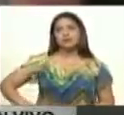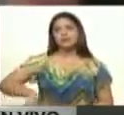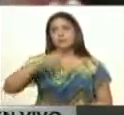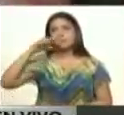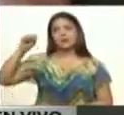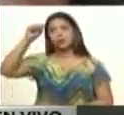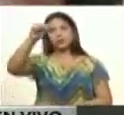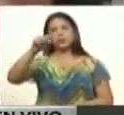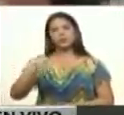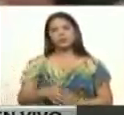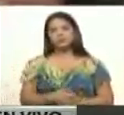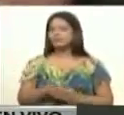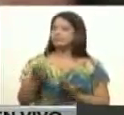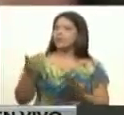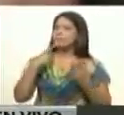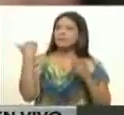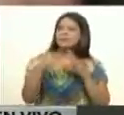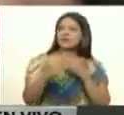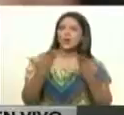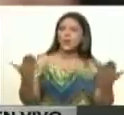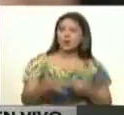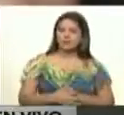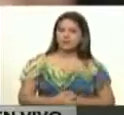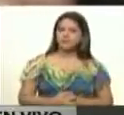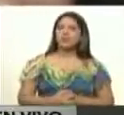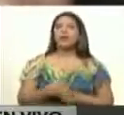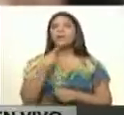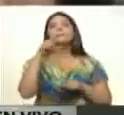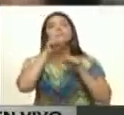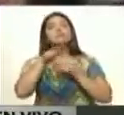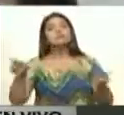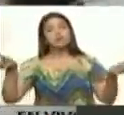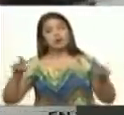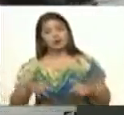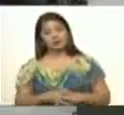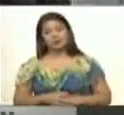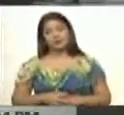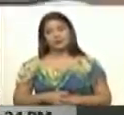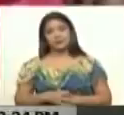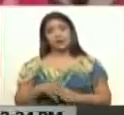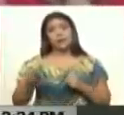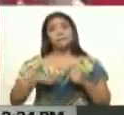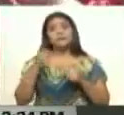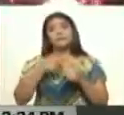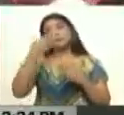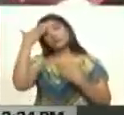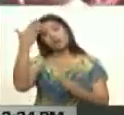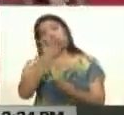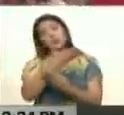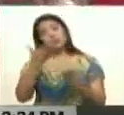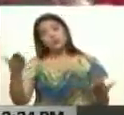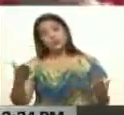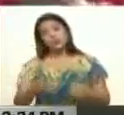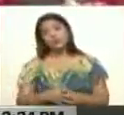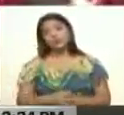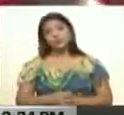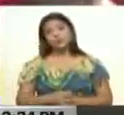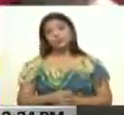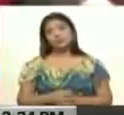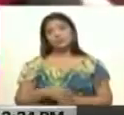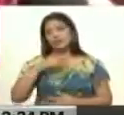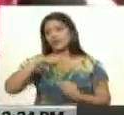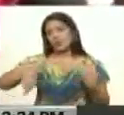Nicolás Maduro. Ministro, ¿cuál es el mensaje? Bueno, el mensaje, primero, un saludo, un profundo saludo,